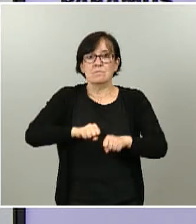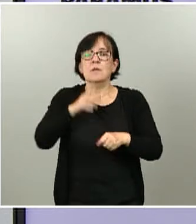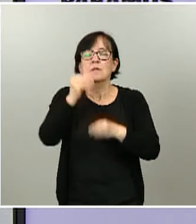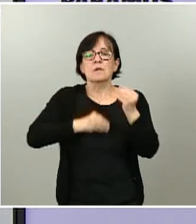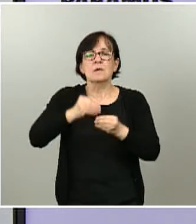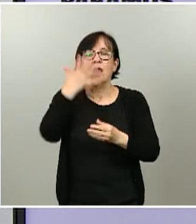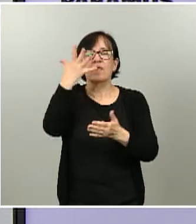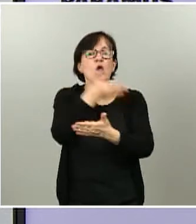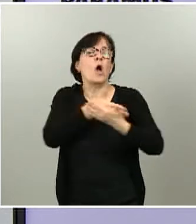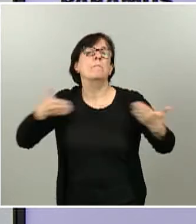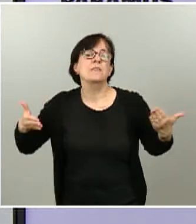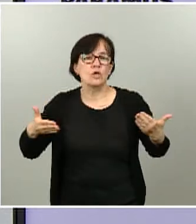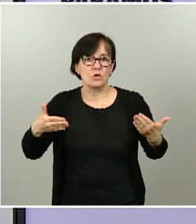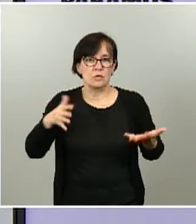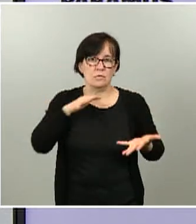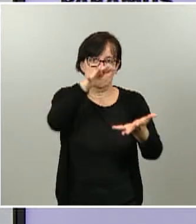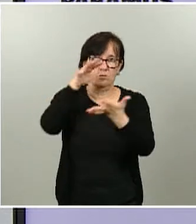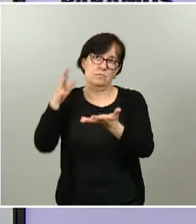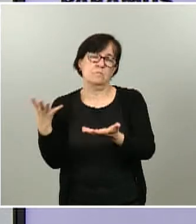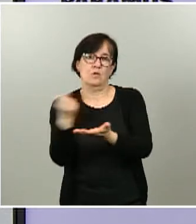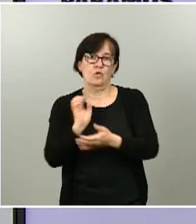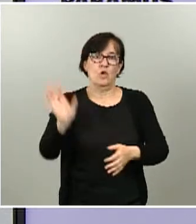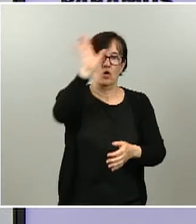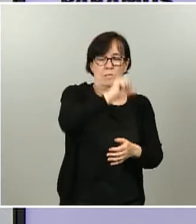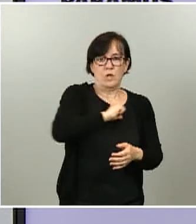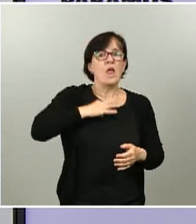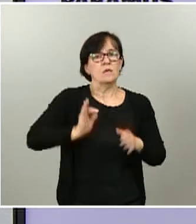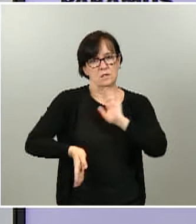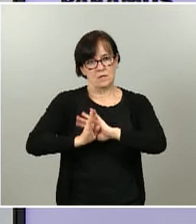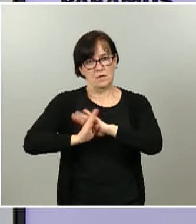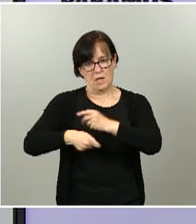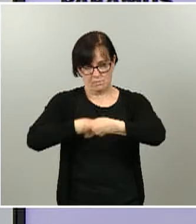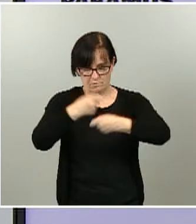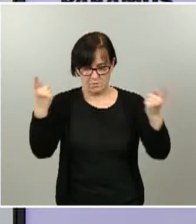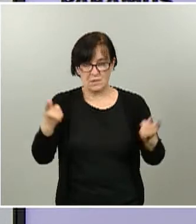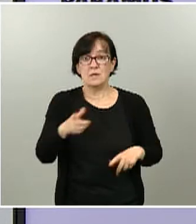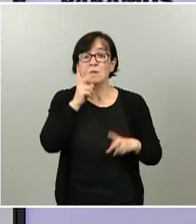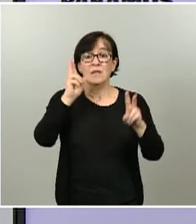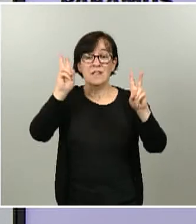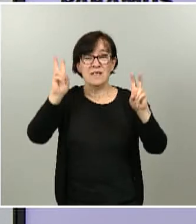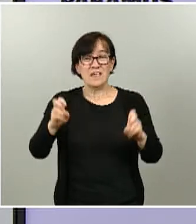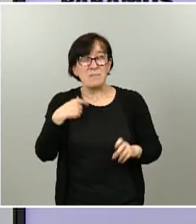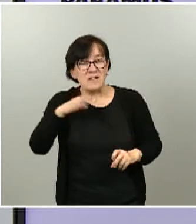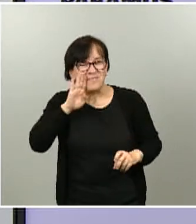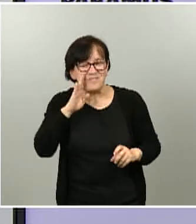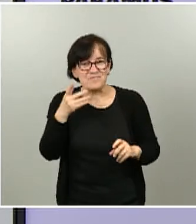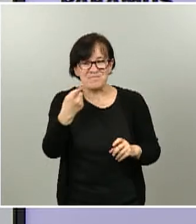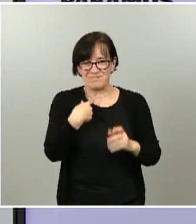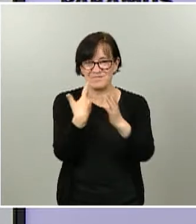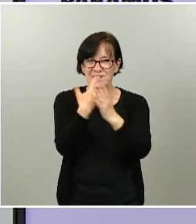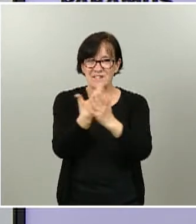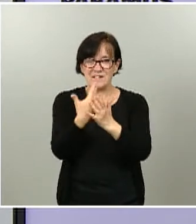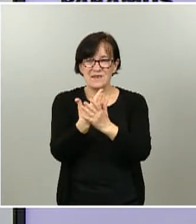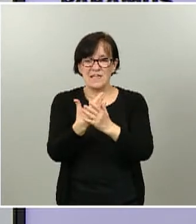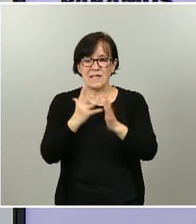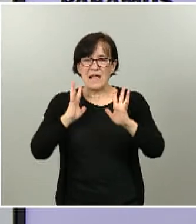de unidades al conjunto de comunidades autónomas y seguirá distribuyendo más unidades. Respecto a la circunstancia que usted mencionaba de las residencias de Madrid,